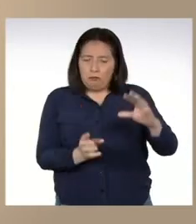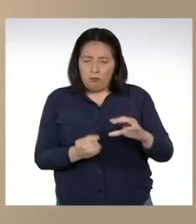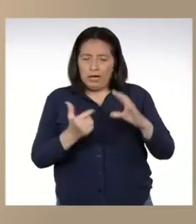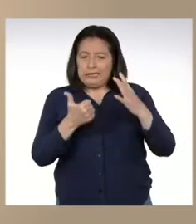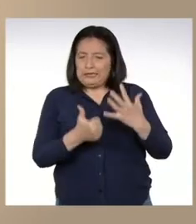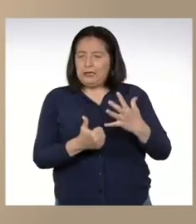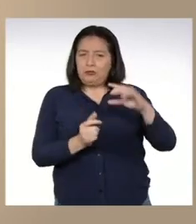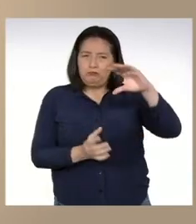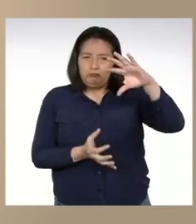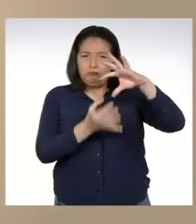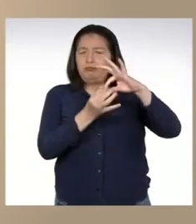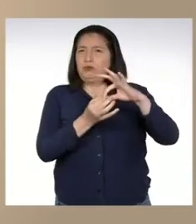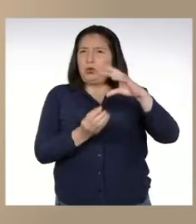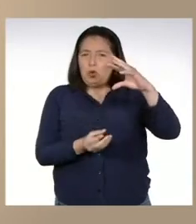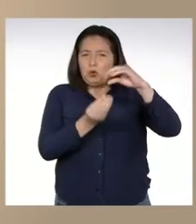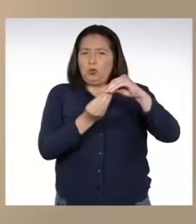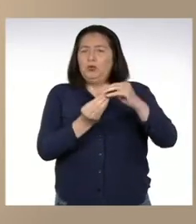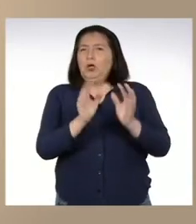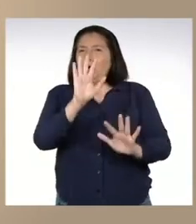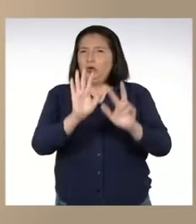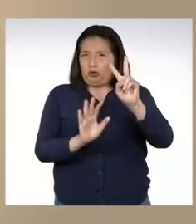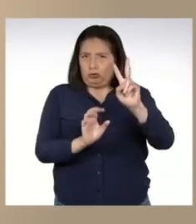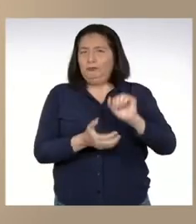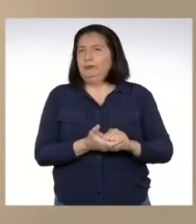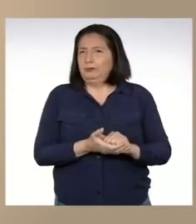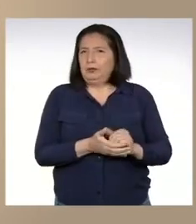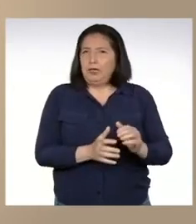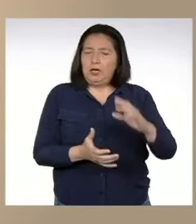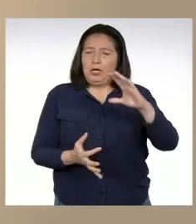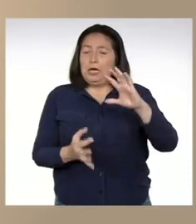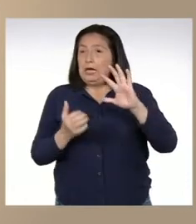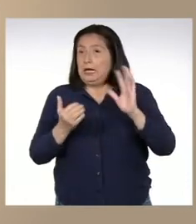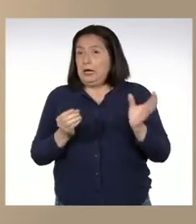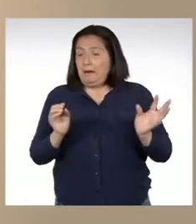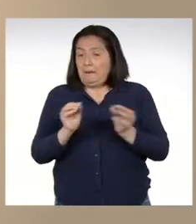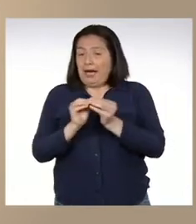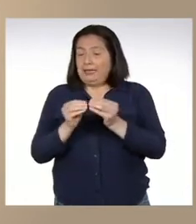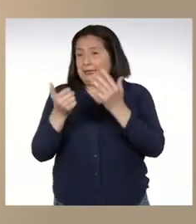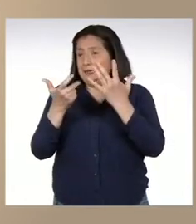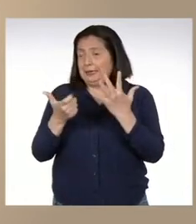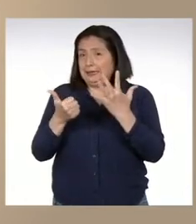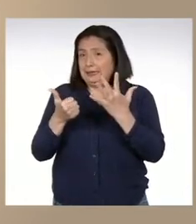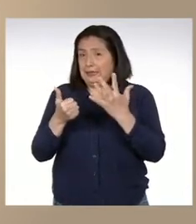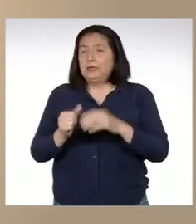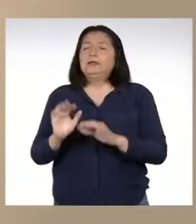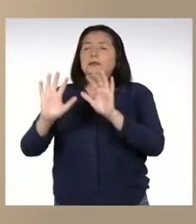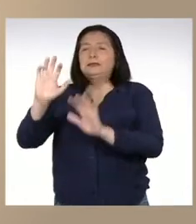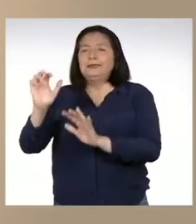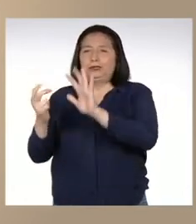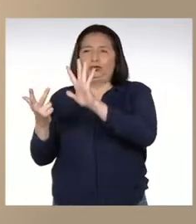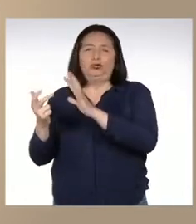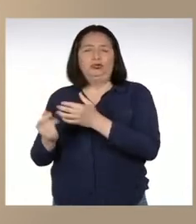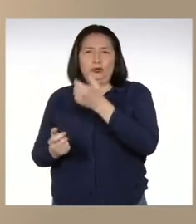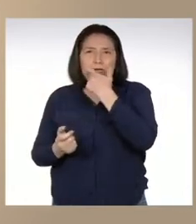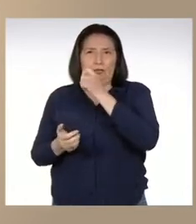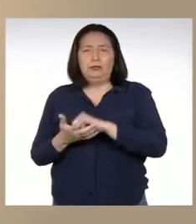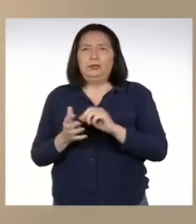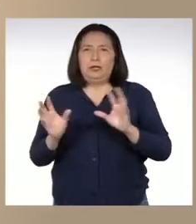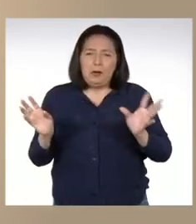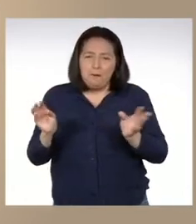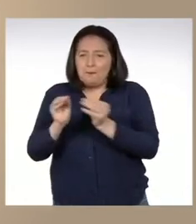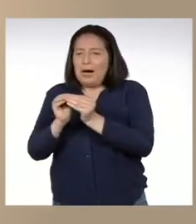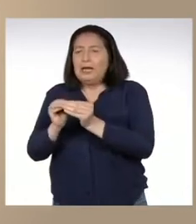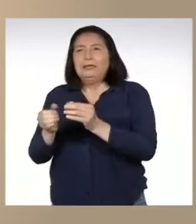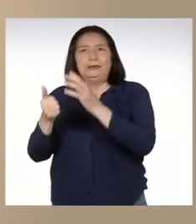6, sumando 12 galletas. 6 galletas más, que suman 18 galletas.